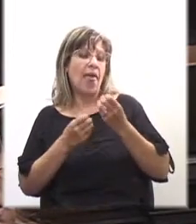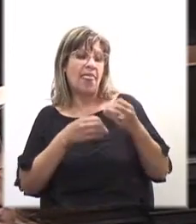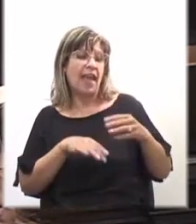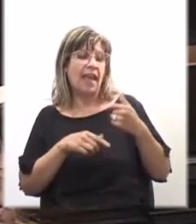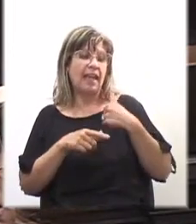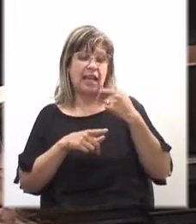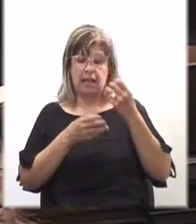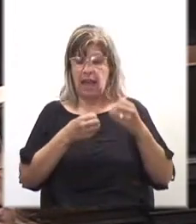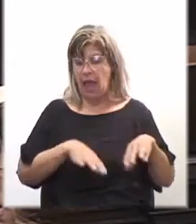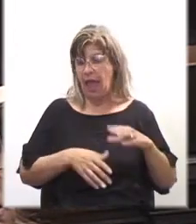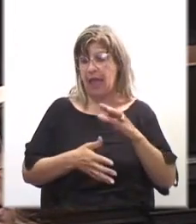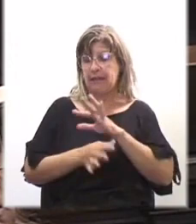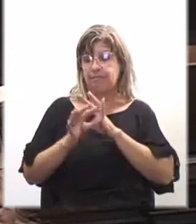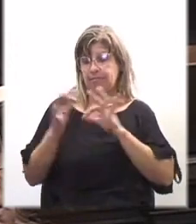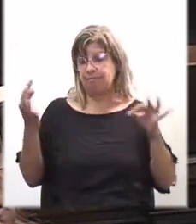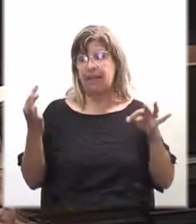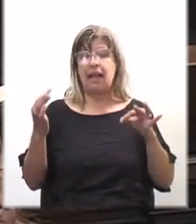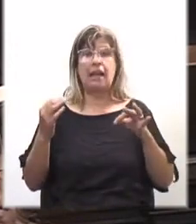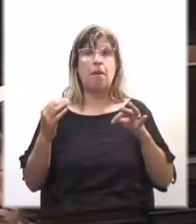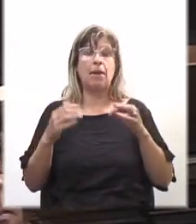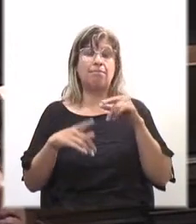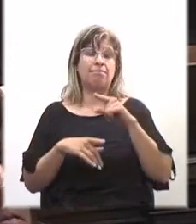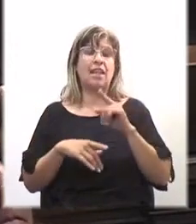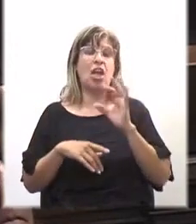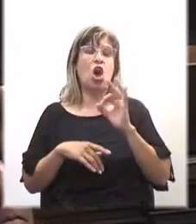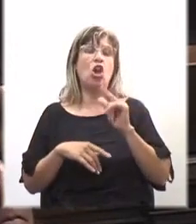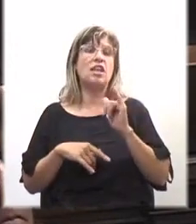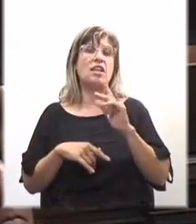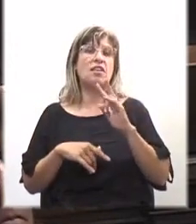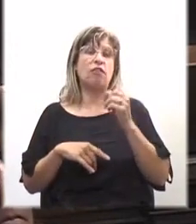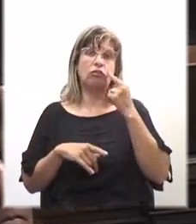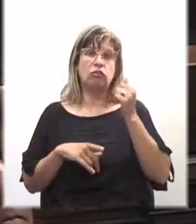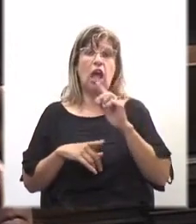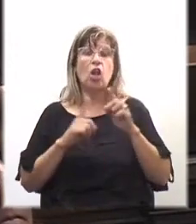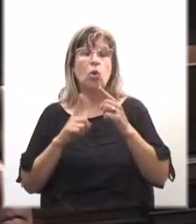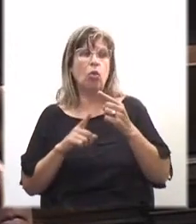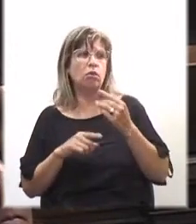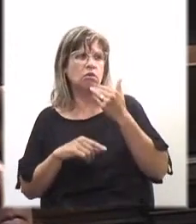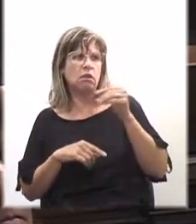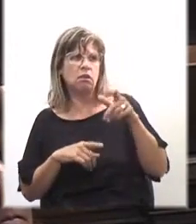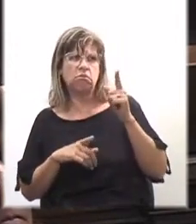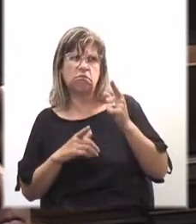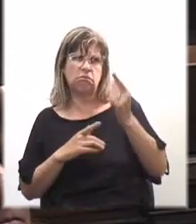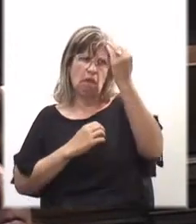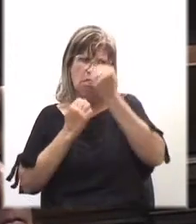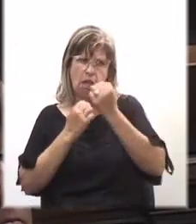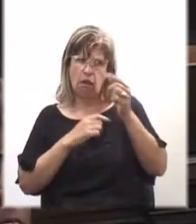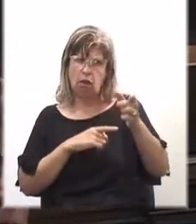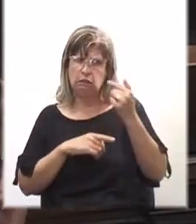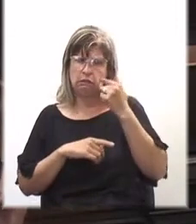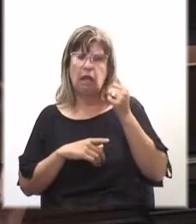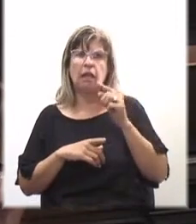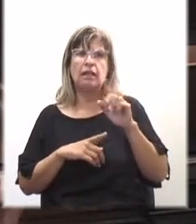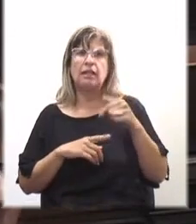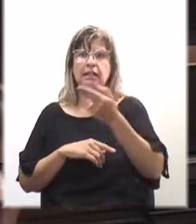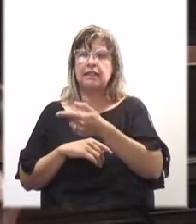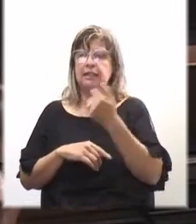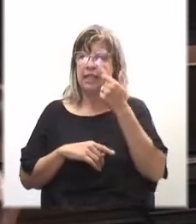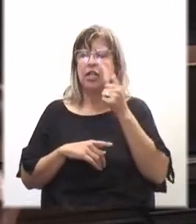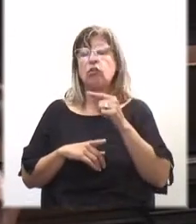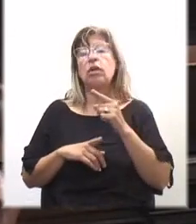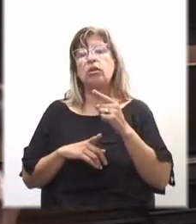Algunos lo interpretaron como un acto terrorista. Yo creo que la interpretación correcta fue la que se le dio de una persona que dijo: venimos a ofrecer